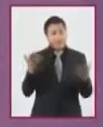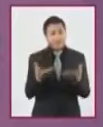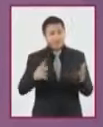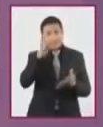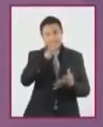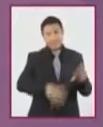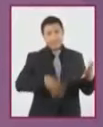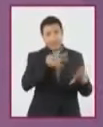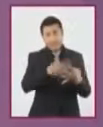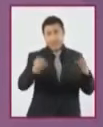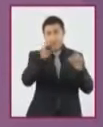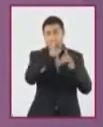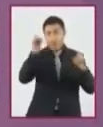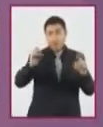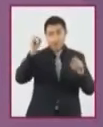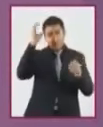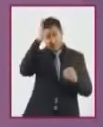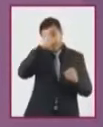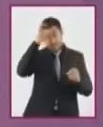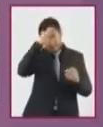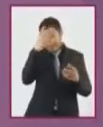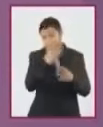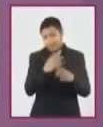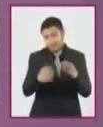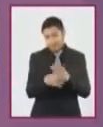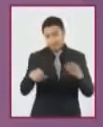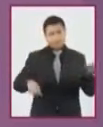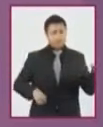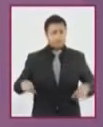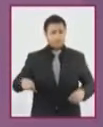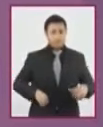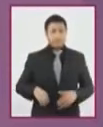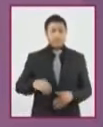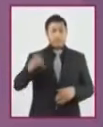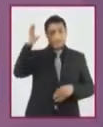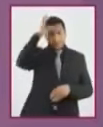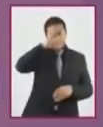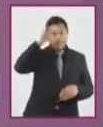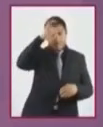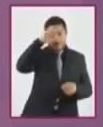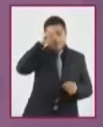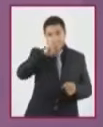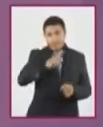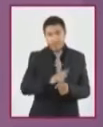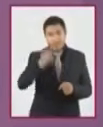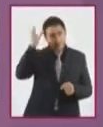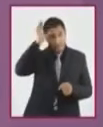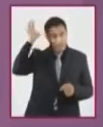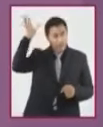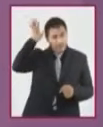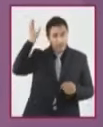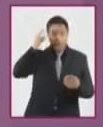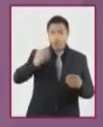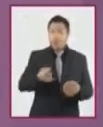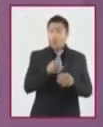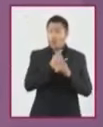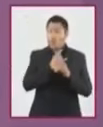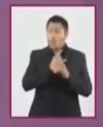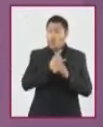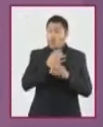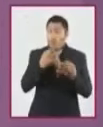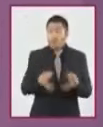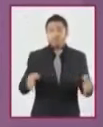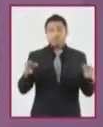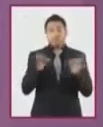religiosas? La civilización azteca, al igual que otras culturas de nuestro país, dieron una gran importancia a todos los fenómenos naturales